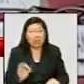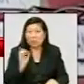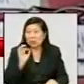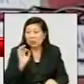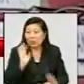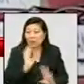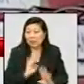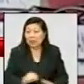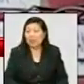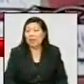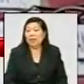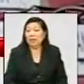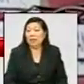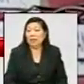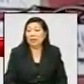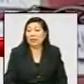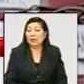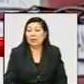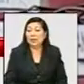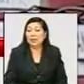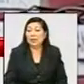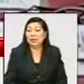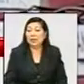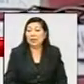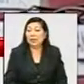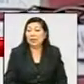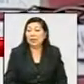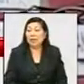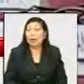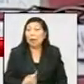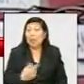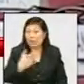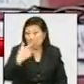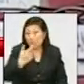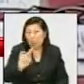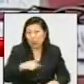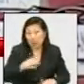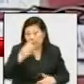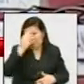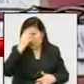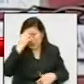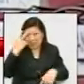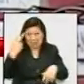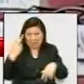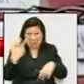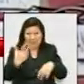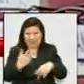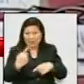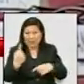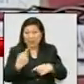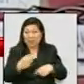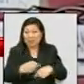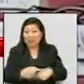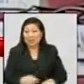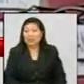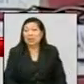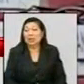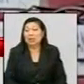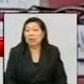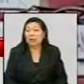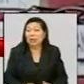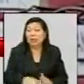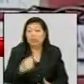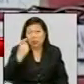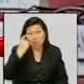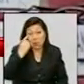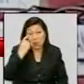bacteria. Quiere decir que al paciente la inyección le generó la infección dentro del